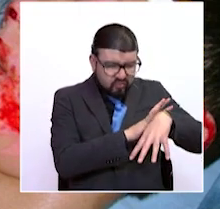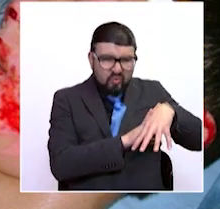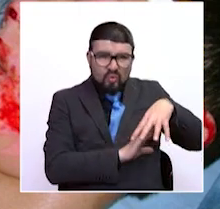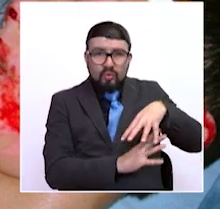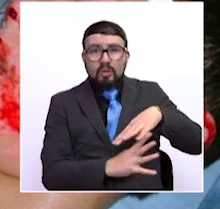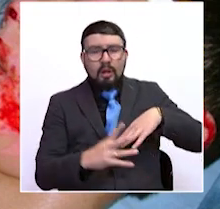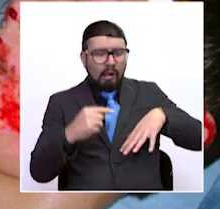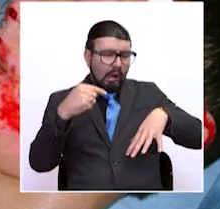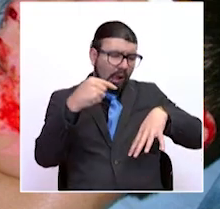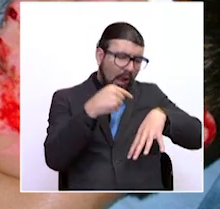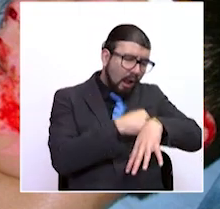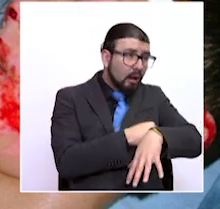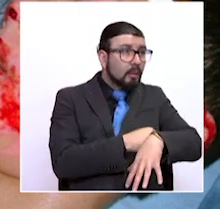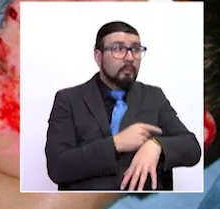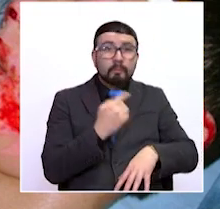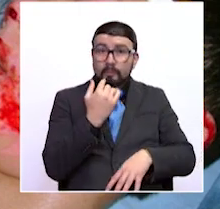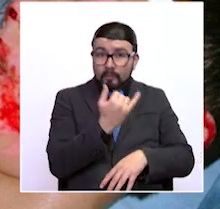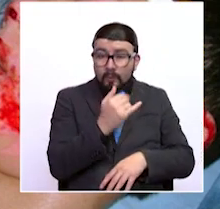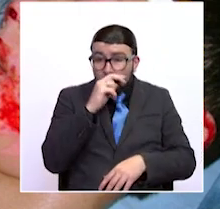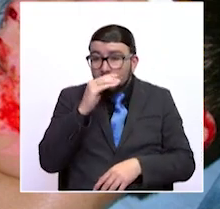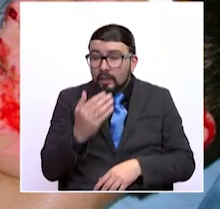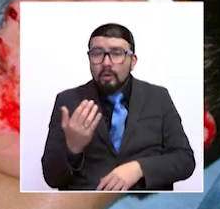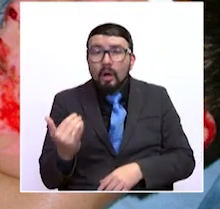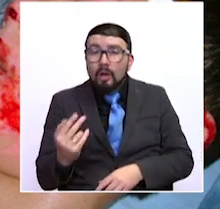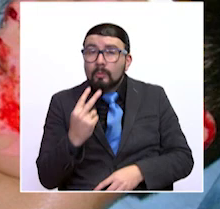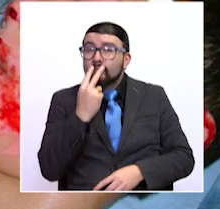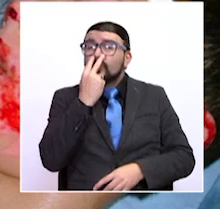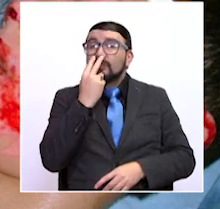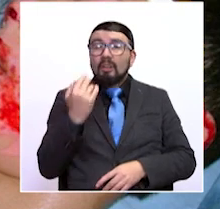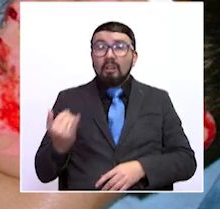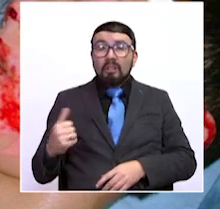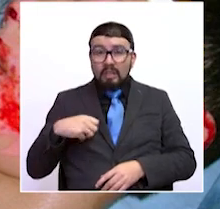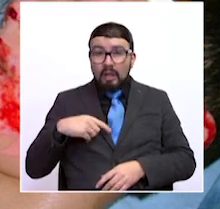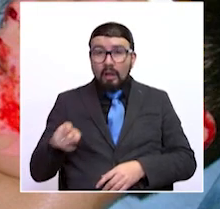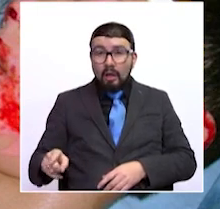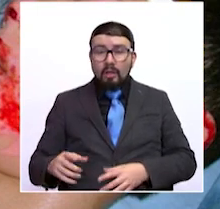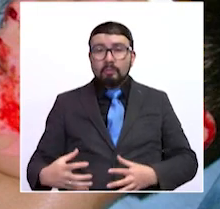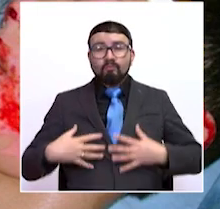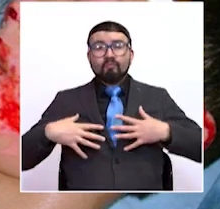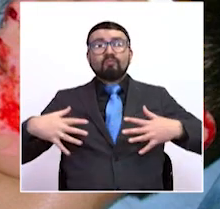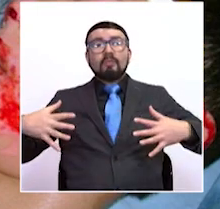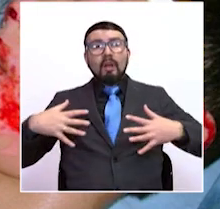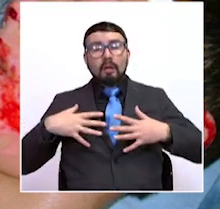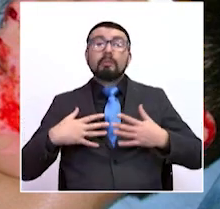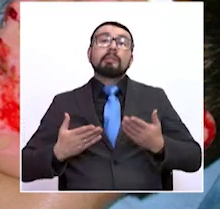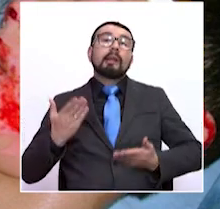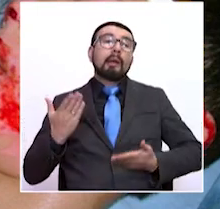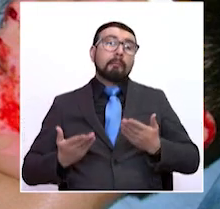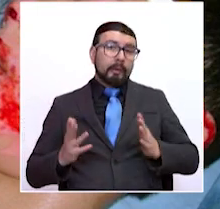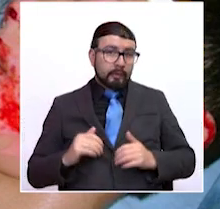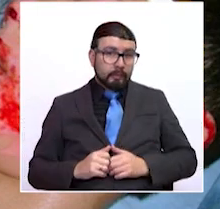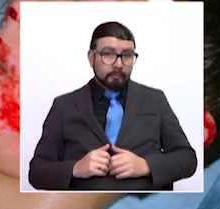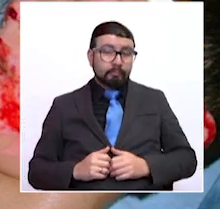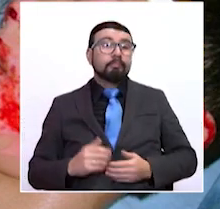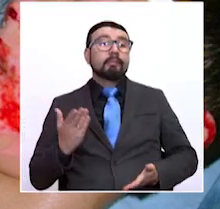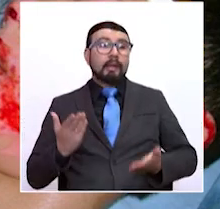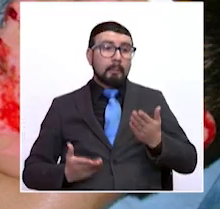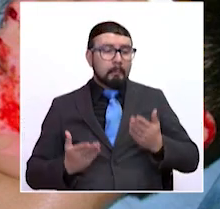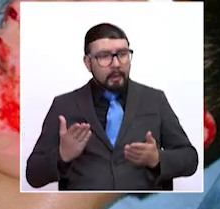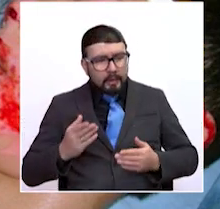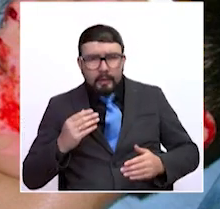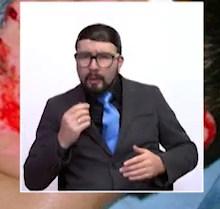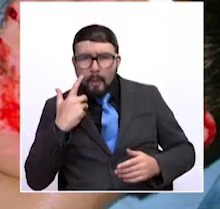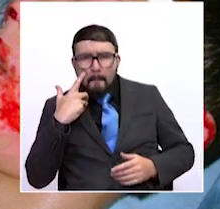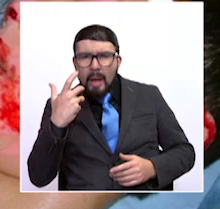intensivos, como vemos en la foto del niño que se encuentra intubado. Todo va a depender del grado de profundidad de